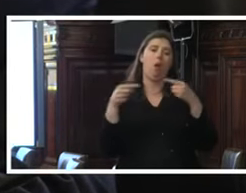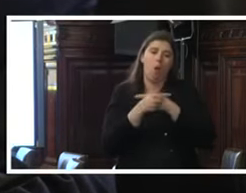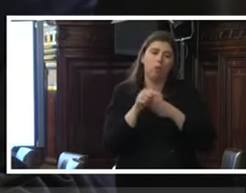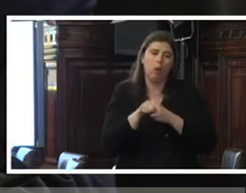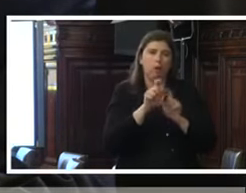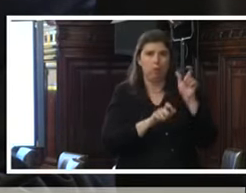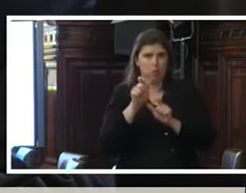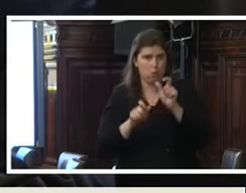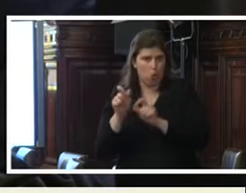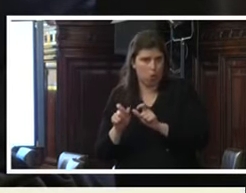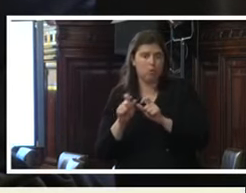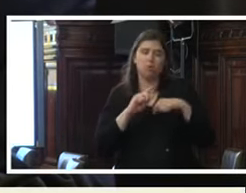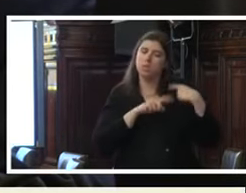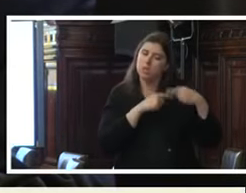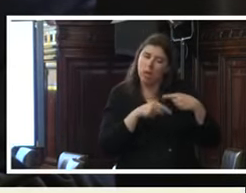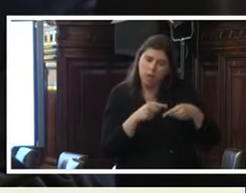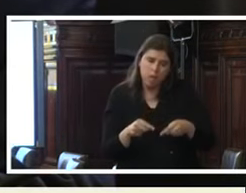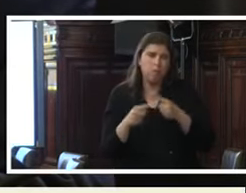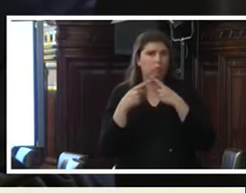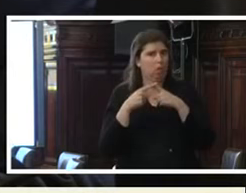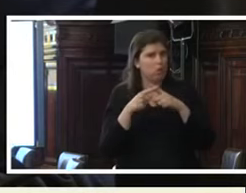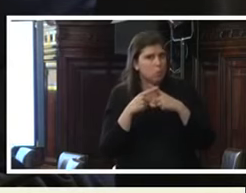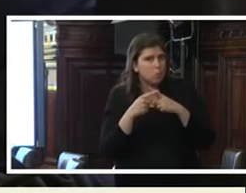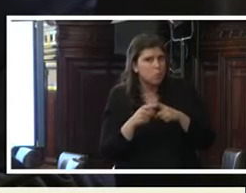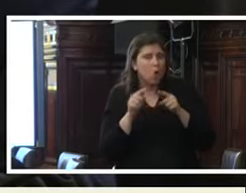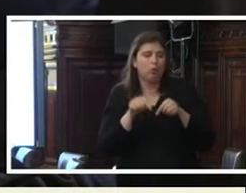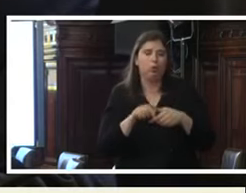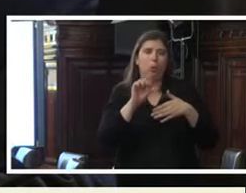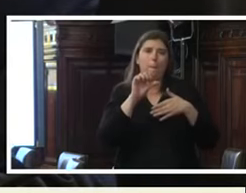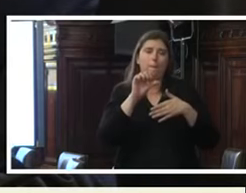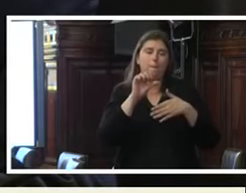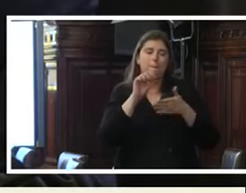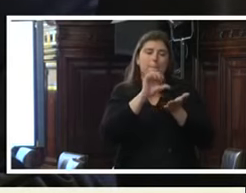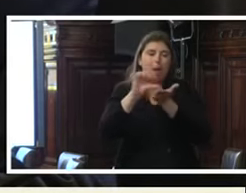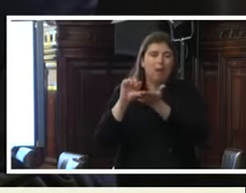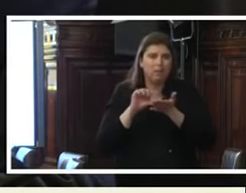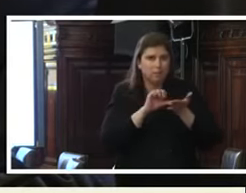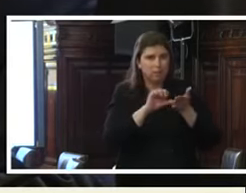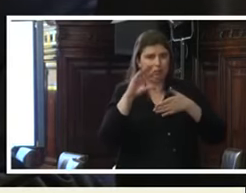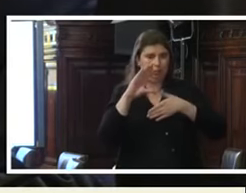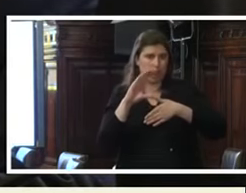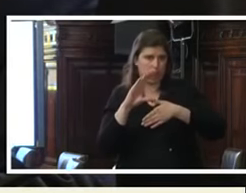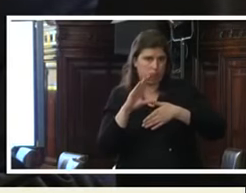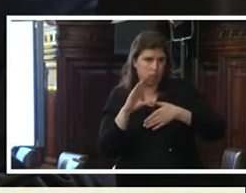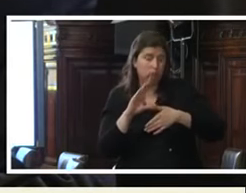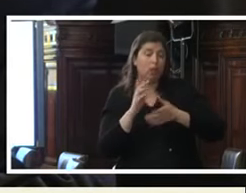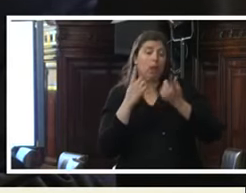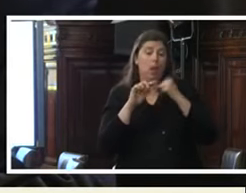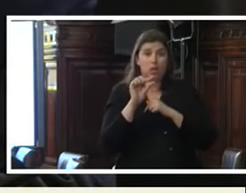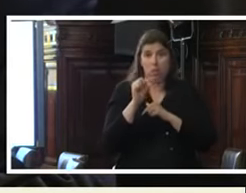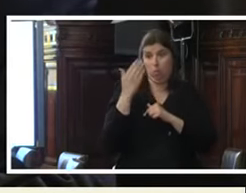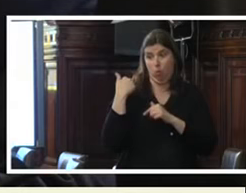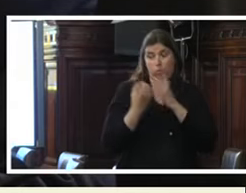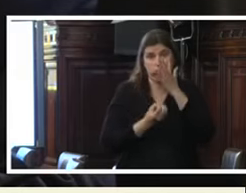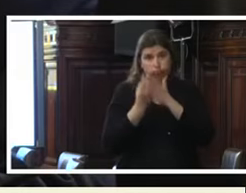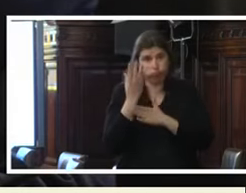seguimos todavía en fases de difusión por distintos países del continente pero hace poco hemos creado también una